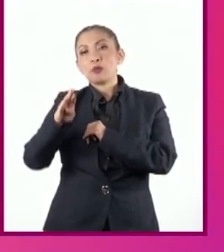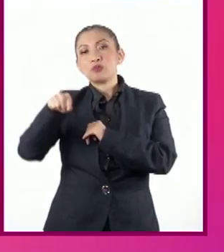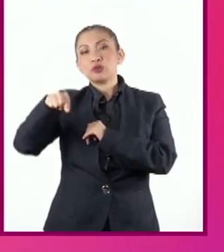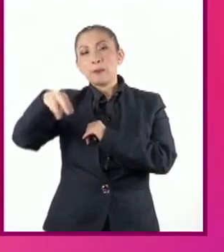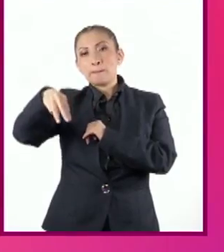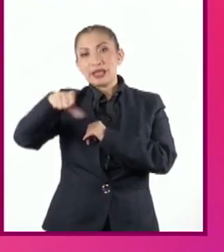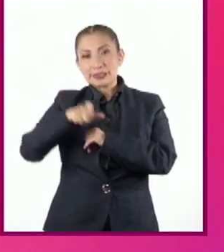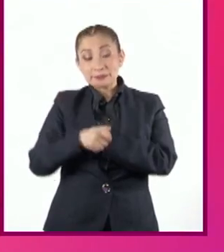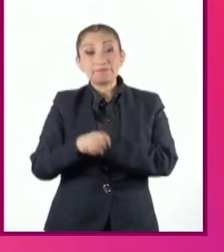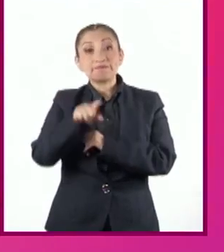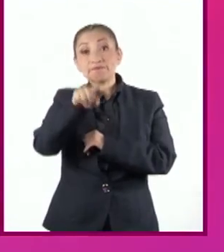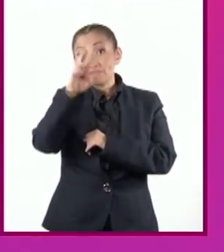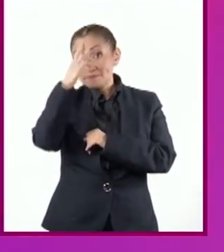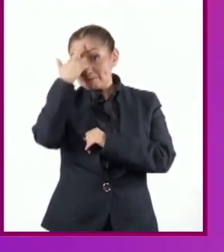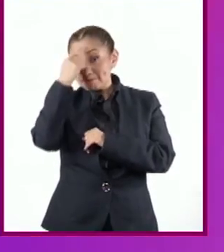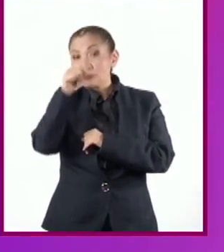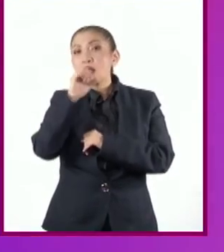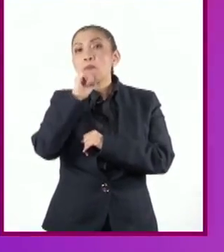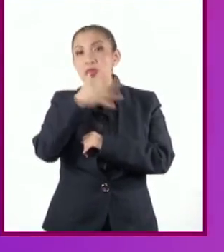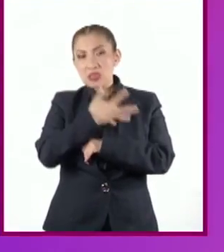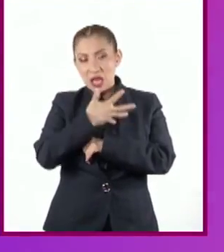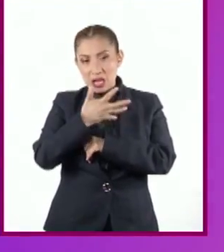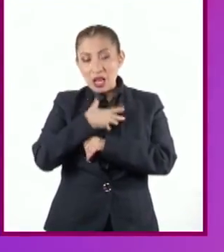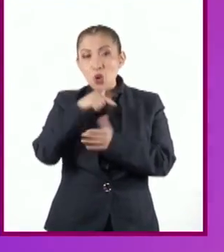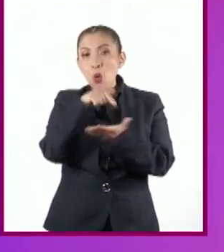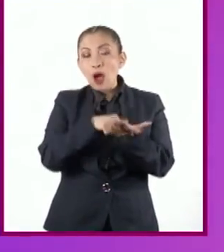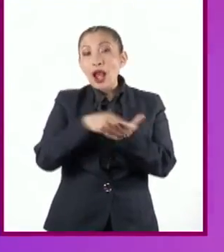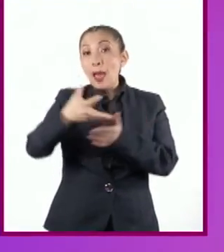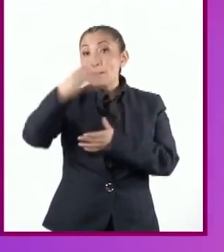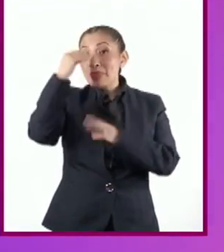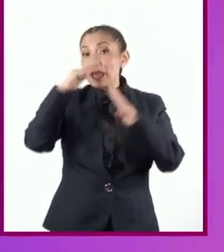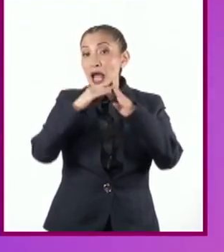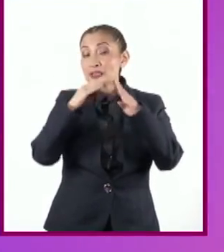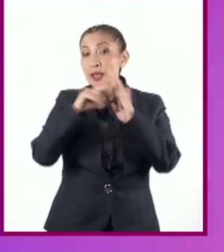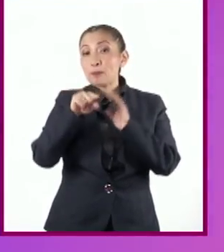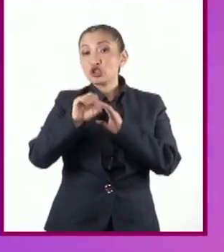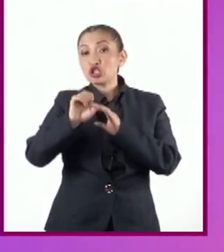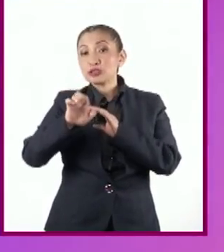conalitec.cep.gov.mx. Y recuerda que también cuentas con el sitio